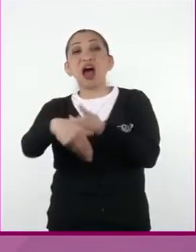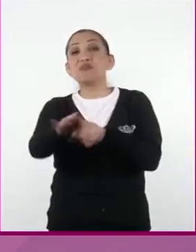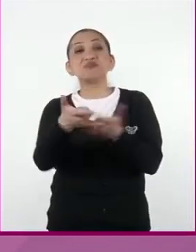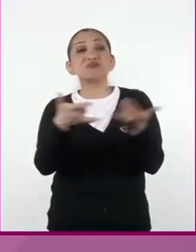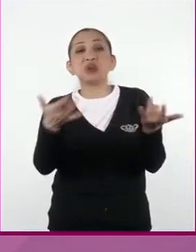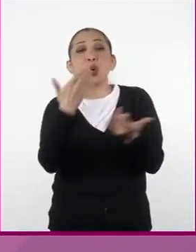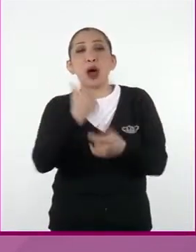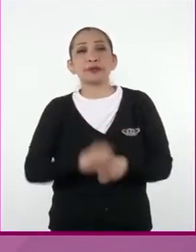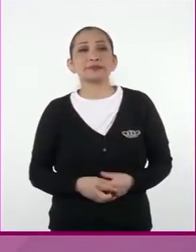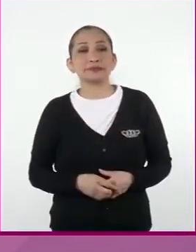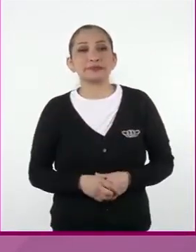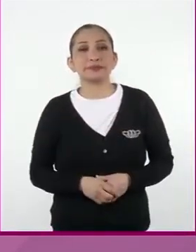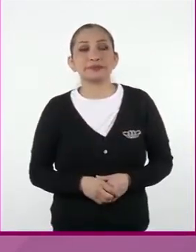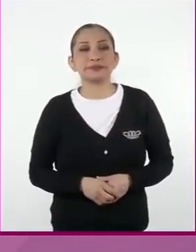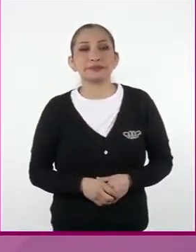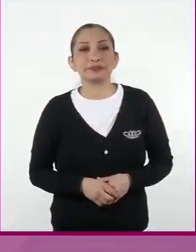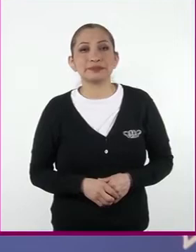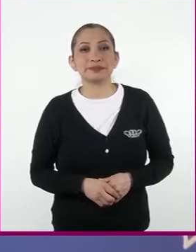de la historia.